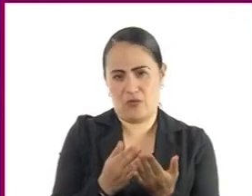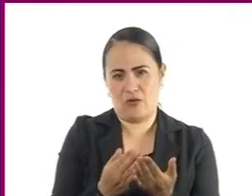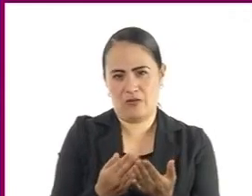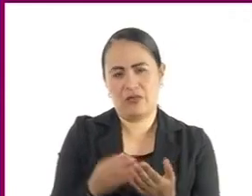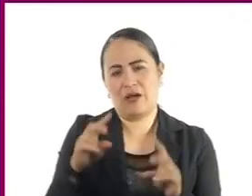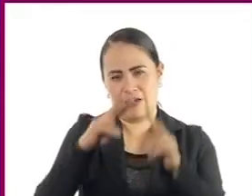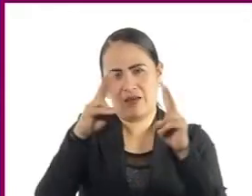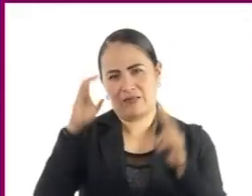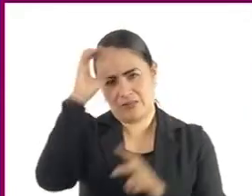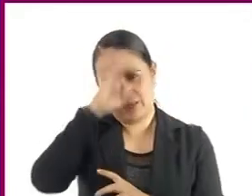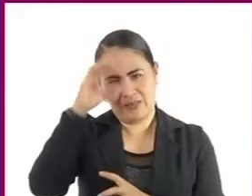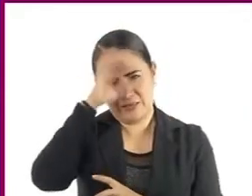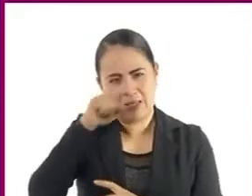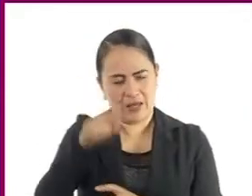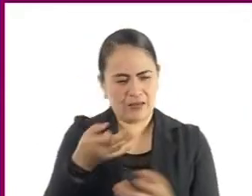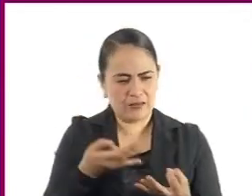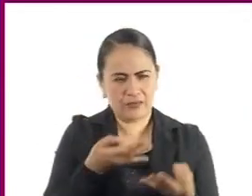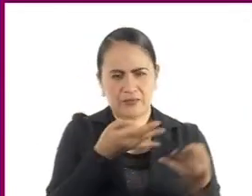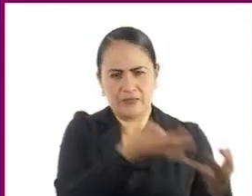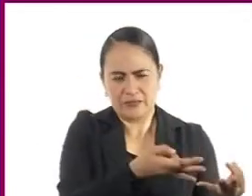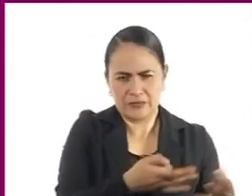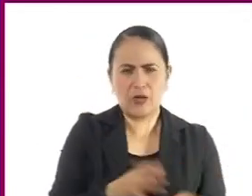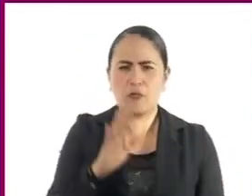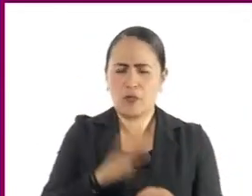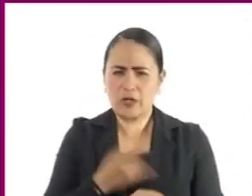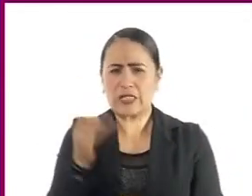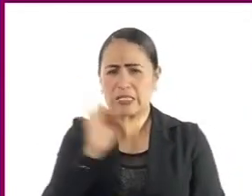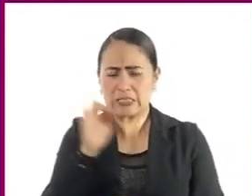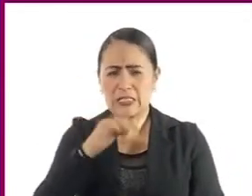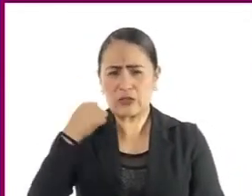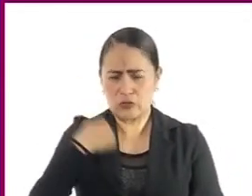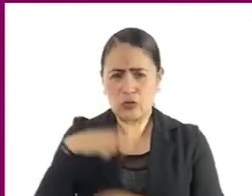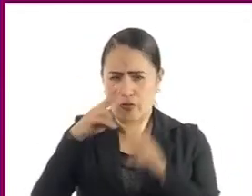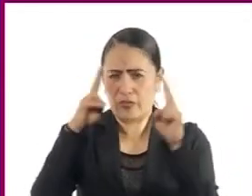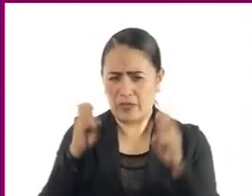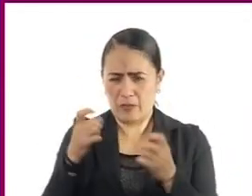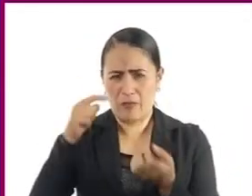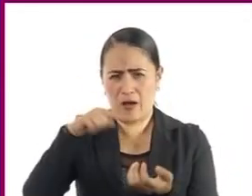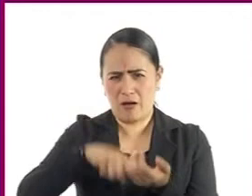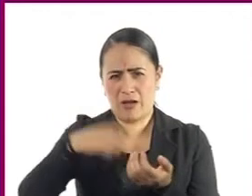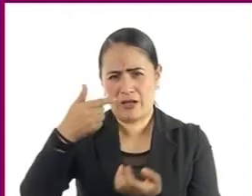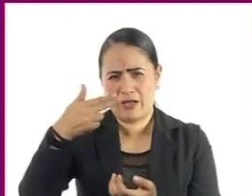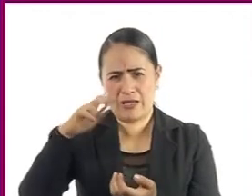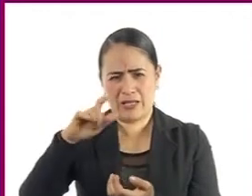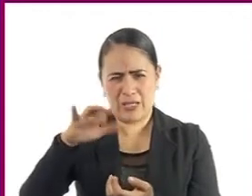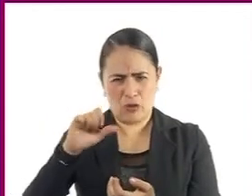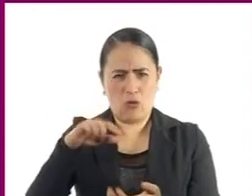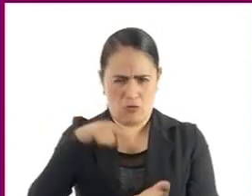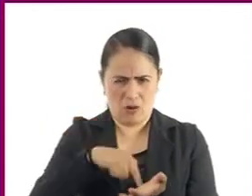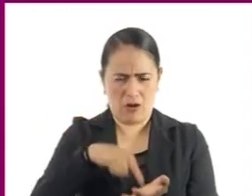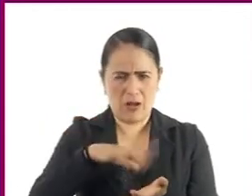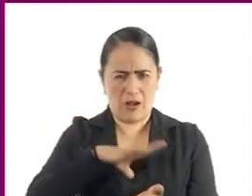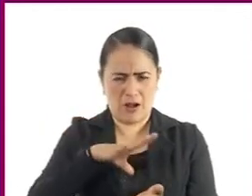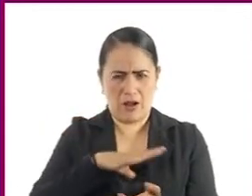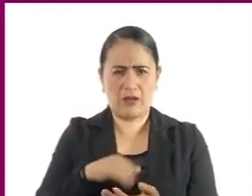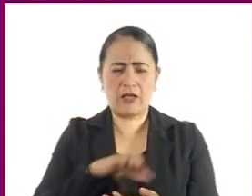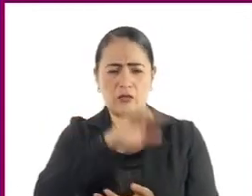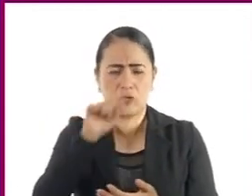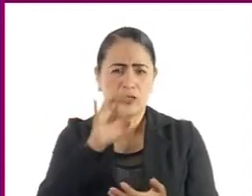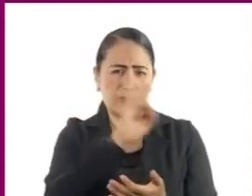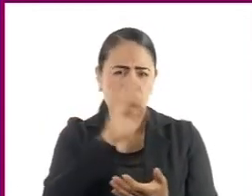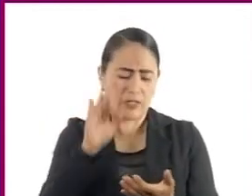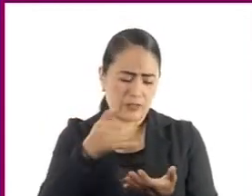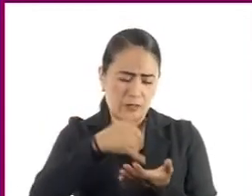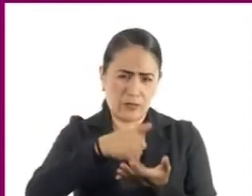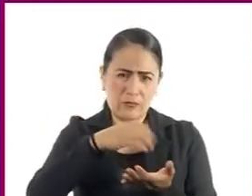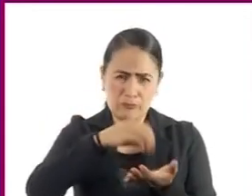llamó mi atención fue su título, porque supuse que allí podía encontrar algo acerca del helio. Además, si me voy al apartado de fecha de publicación,